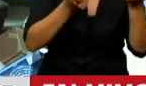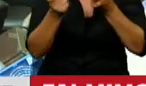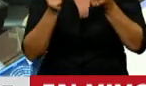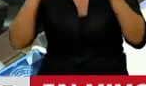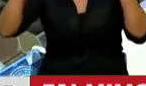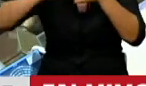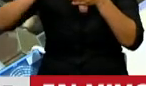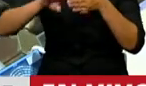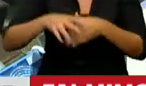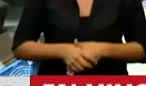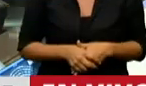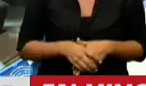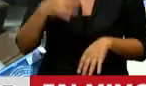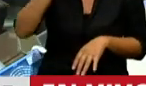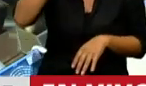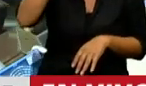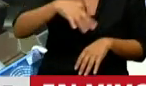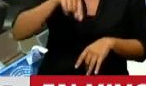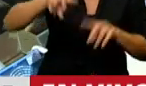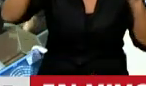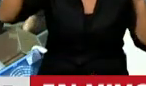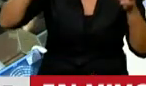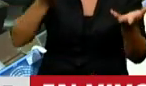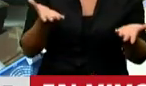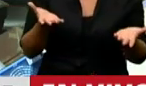Porque hay que entender en este punto